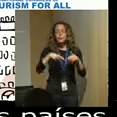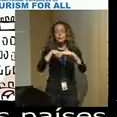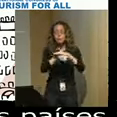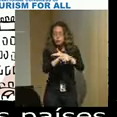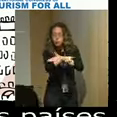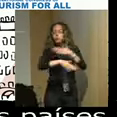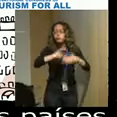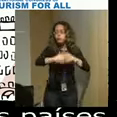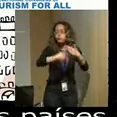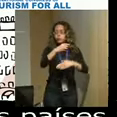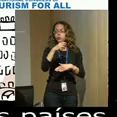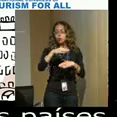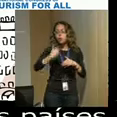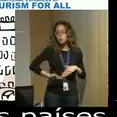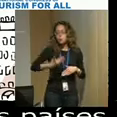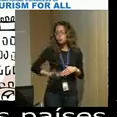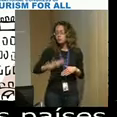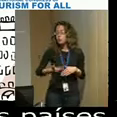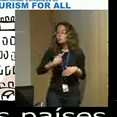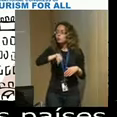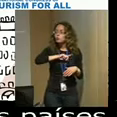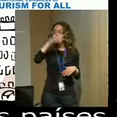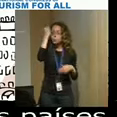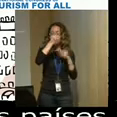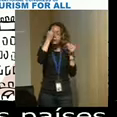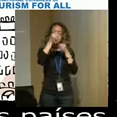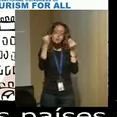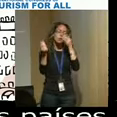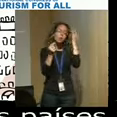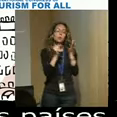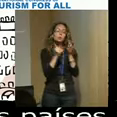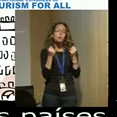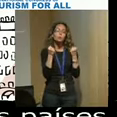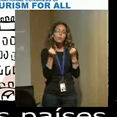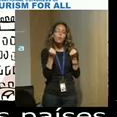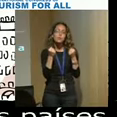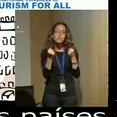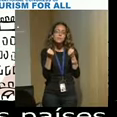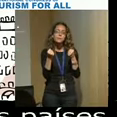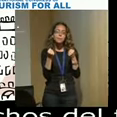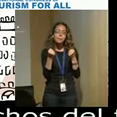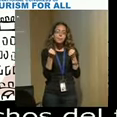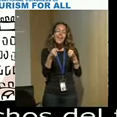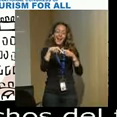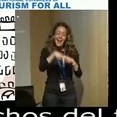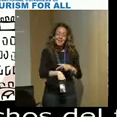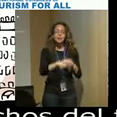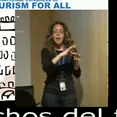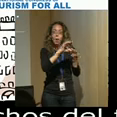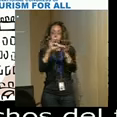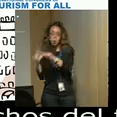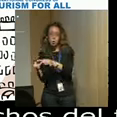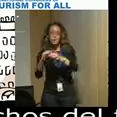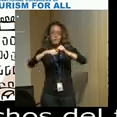bueno, nosotros creemos que con estos puntos fuertes de cada uno de ellos son donde se deben asentar las alianzas, más